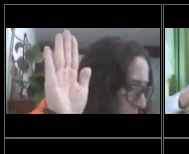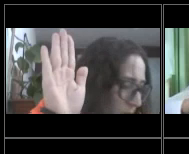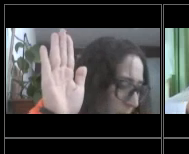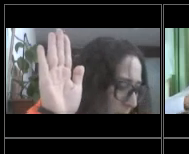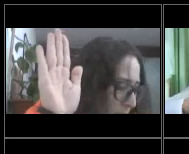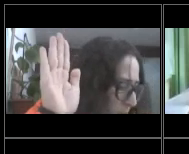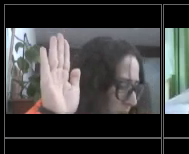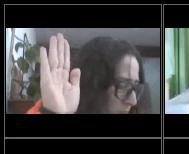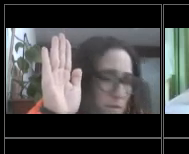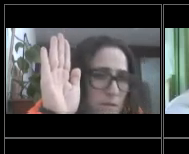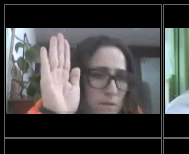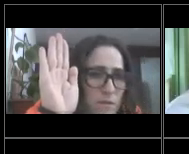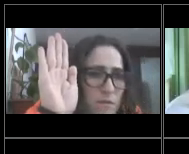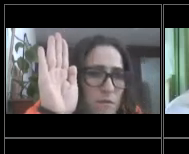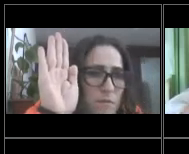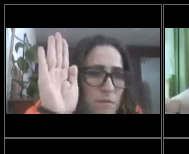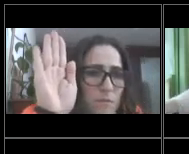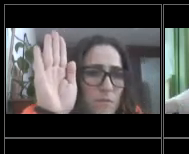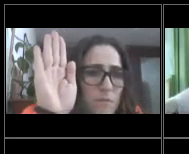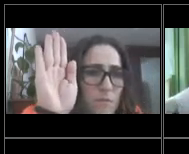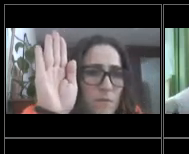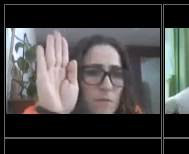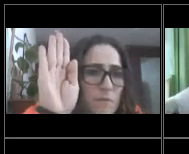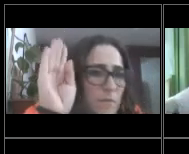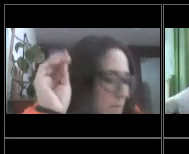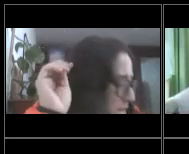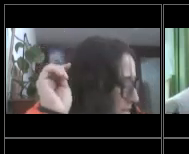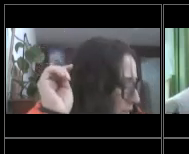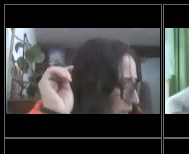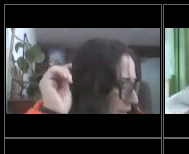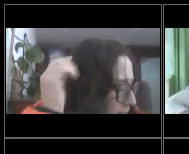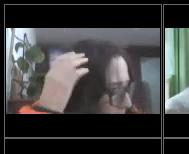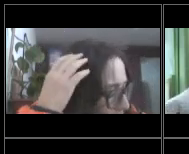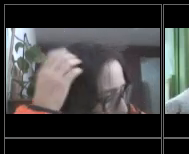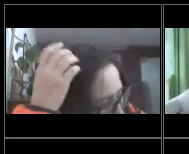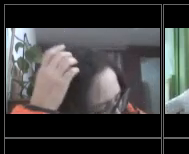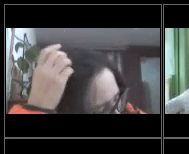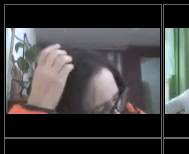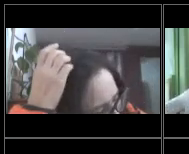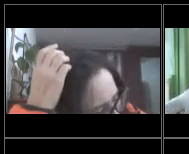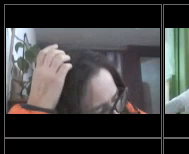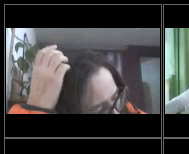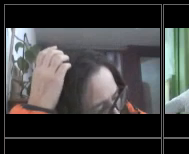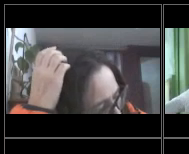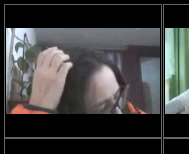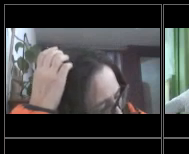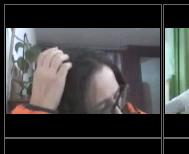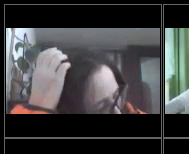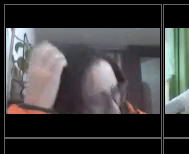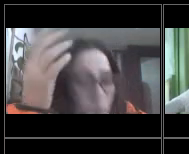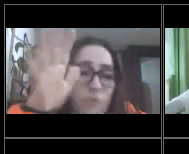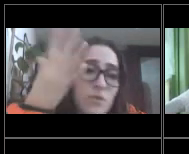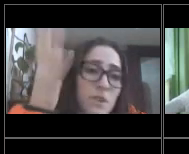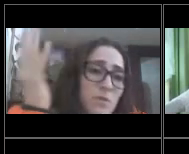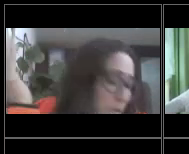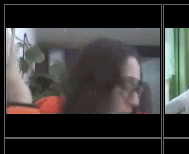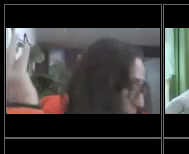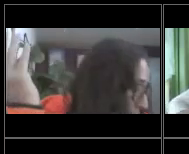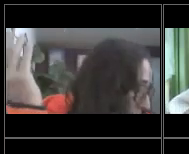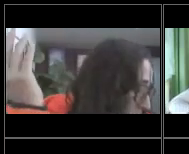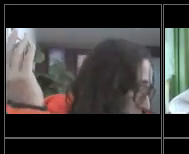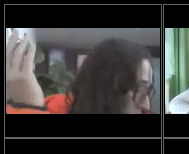Ahora, si yo les digo, sí, Miss, Betty. esta de clasificadores se podría como confundir